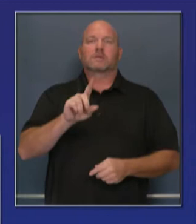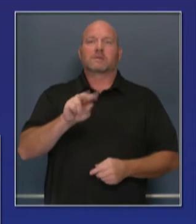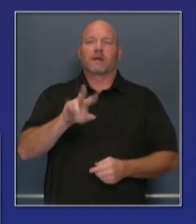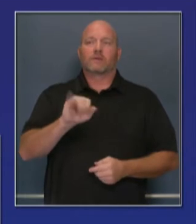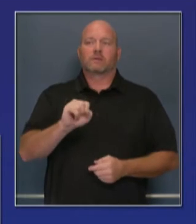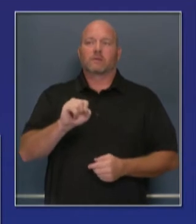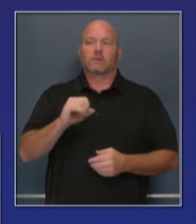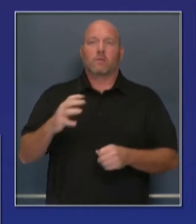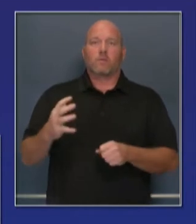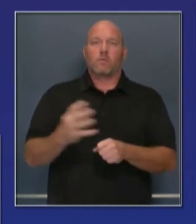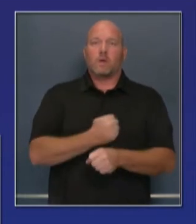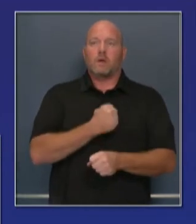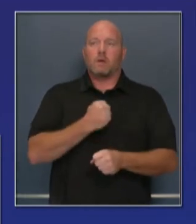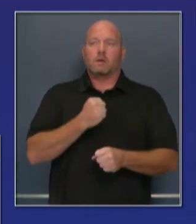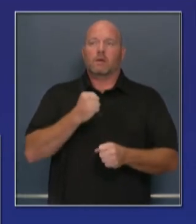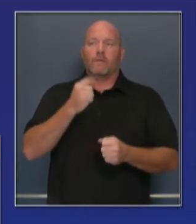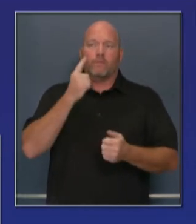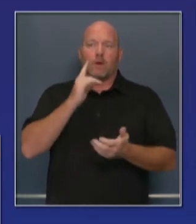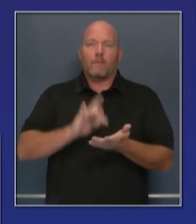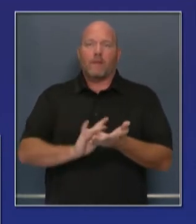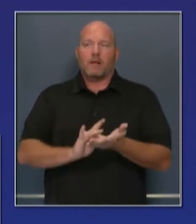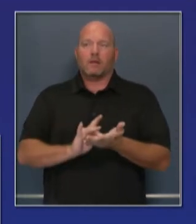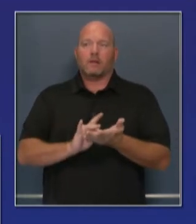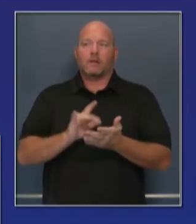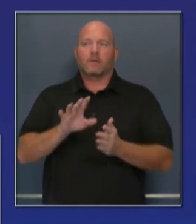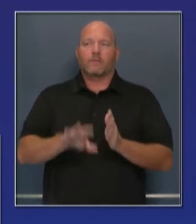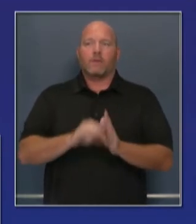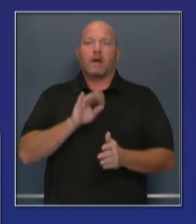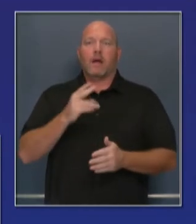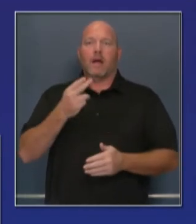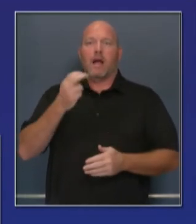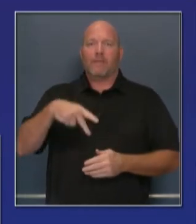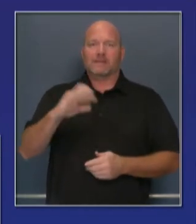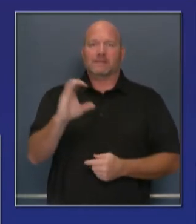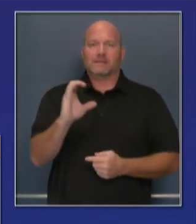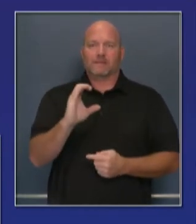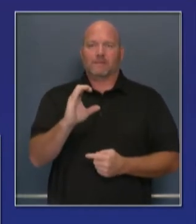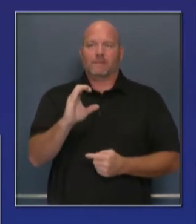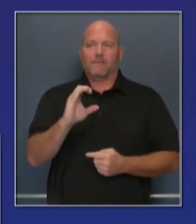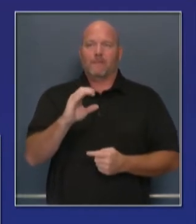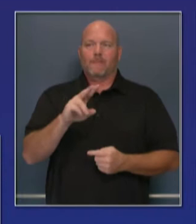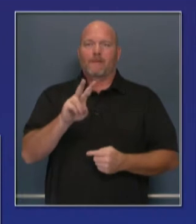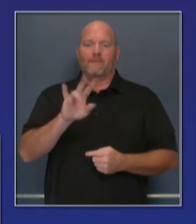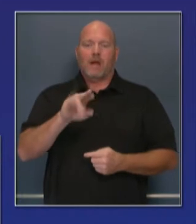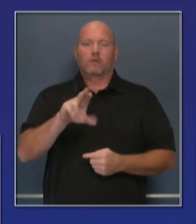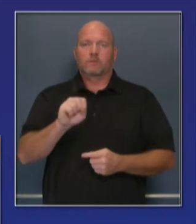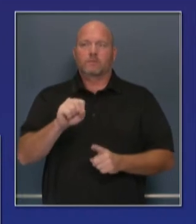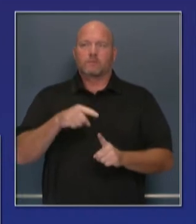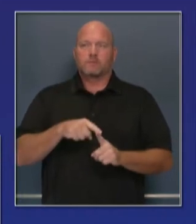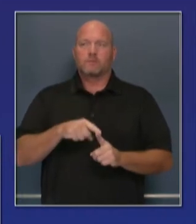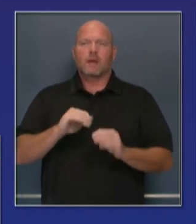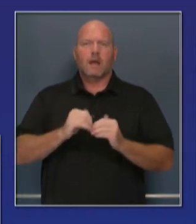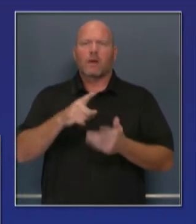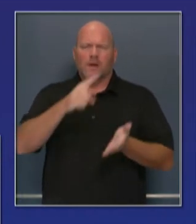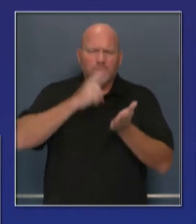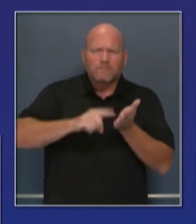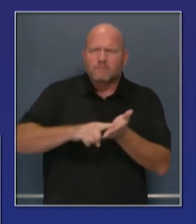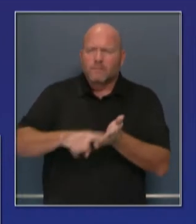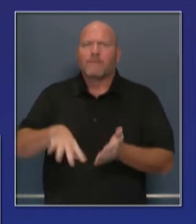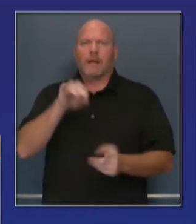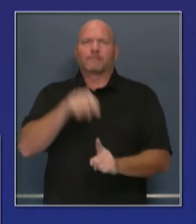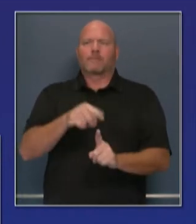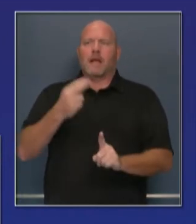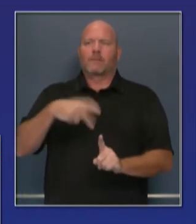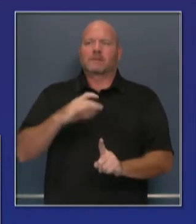en Caltech, ganó el premio Nobel en Medicina por descubrir el virus hepatitis C. Descubrimientos hechos posibles por puertas de sangre y